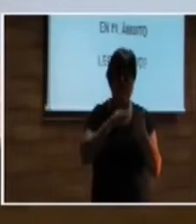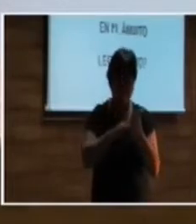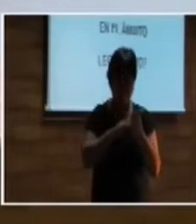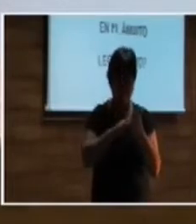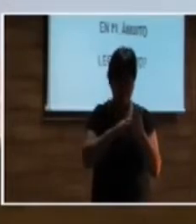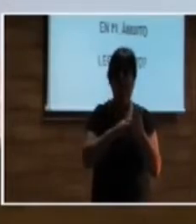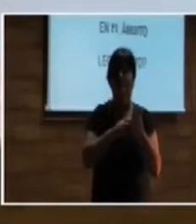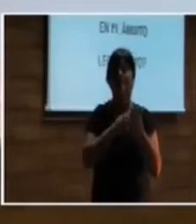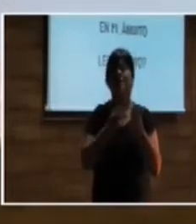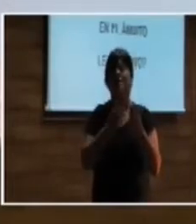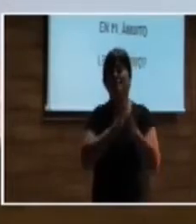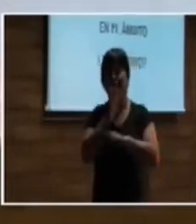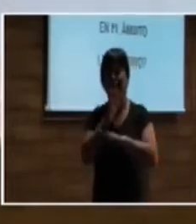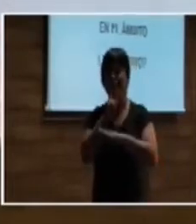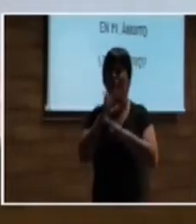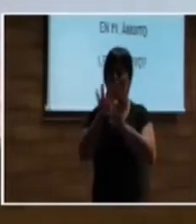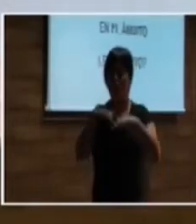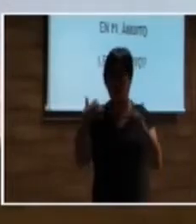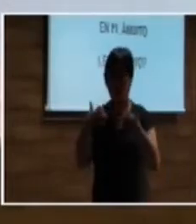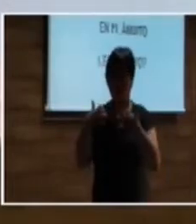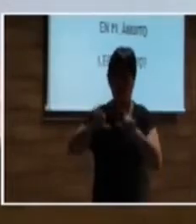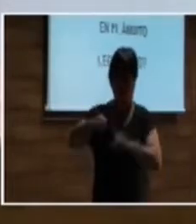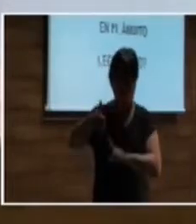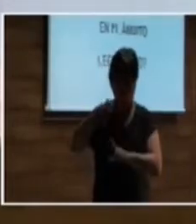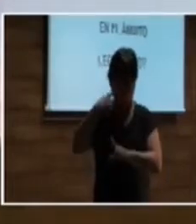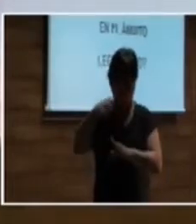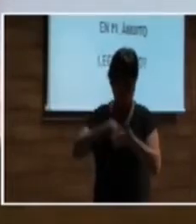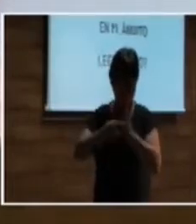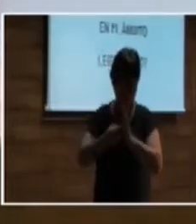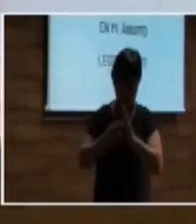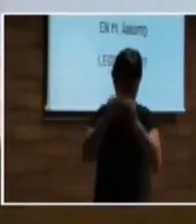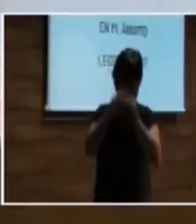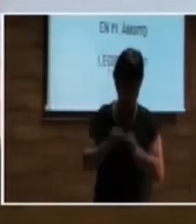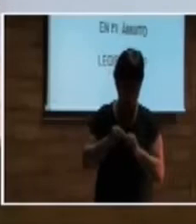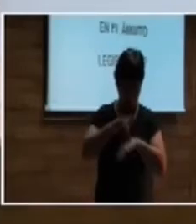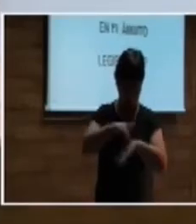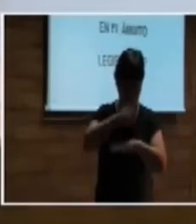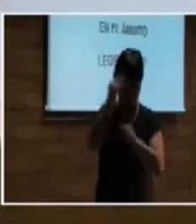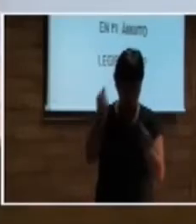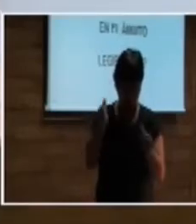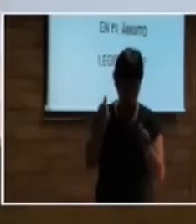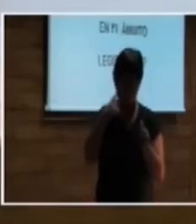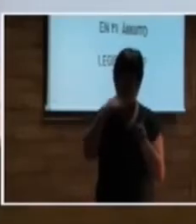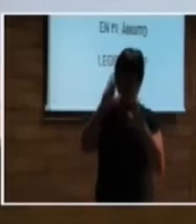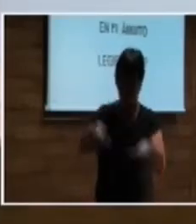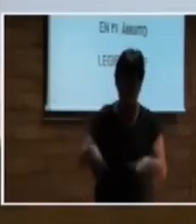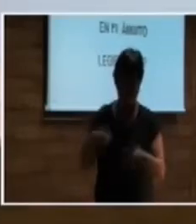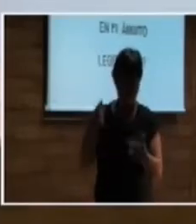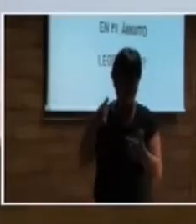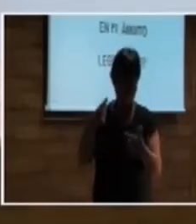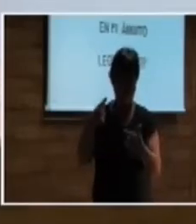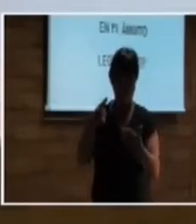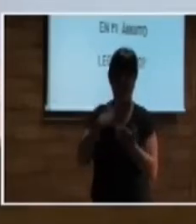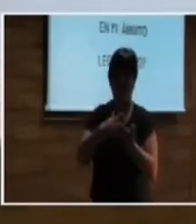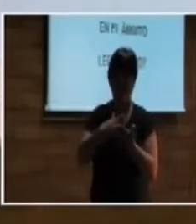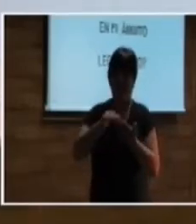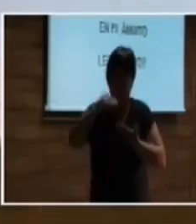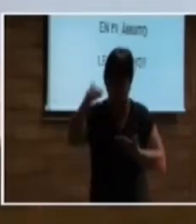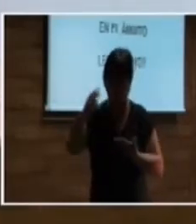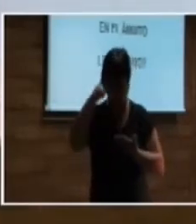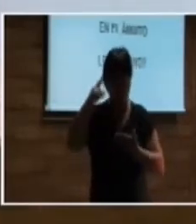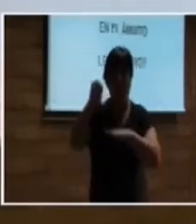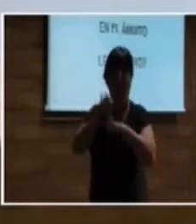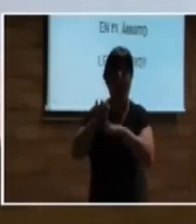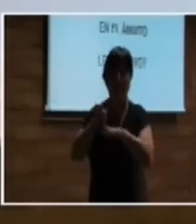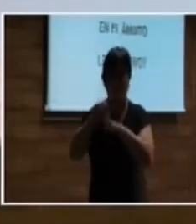Nacional, ha tenido votaciones de Cámara de Diputados, que era en Cámara Baja, y en Cámara de Senadores queda bloqueada. Hay bastantes discusiones y bastante dificultad